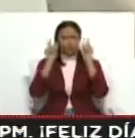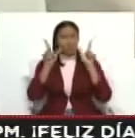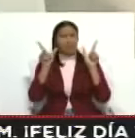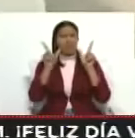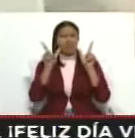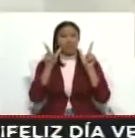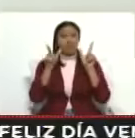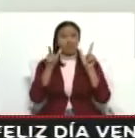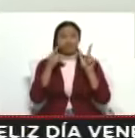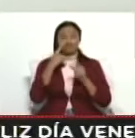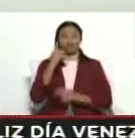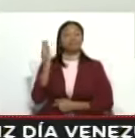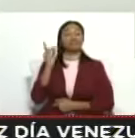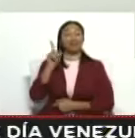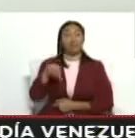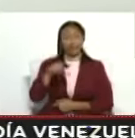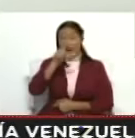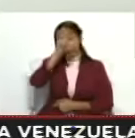este sujeto,